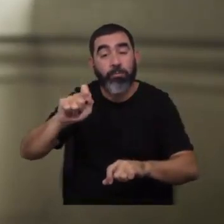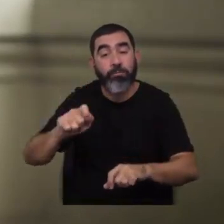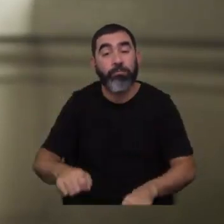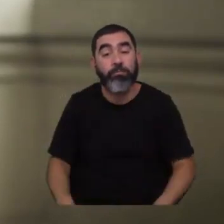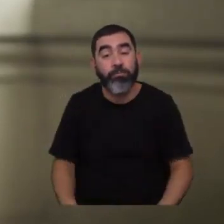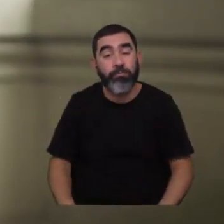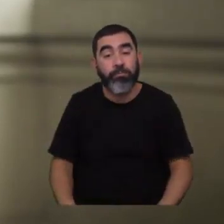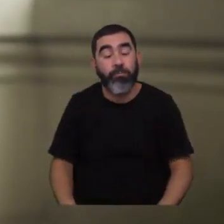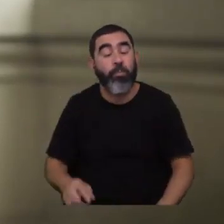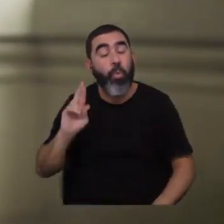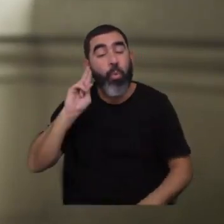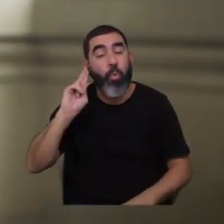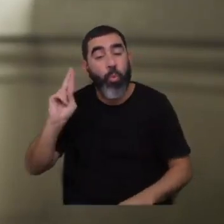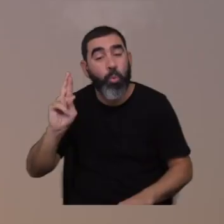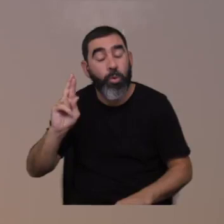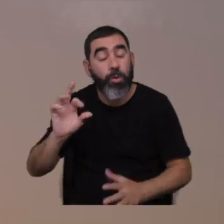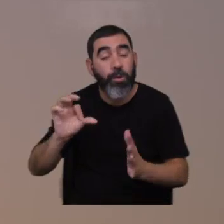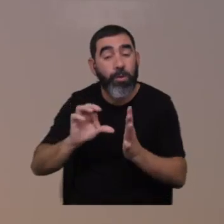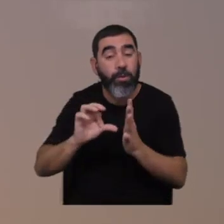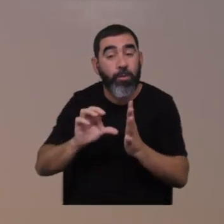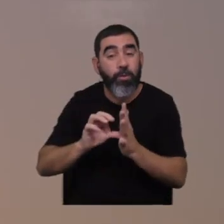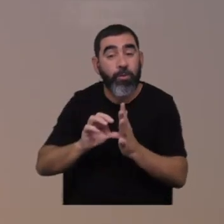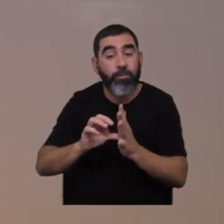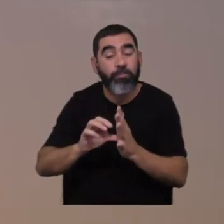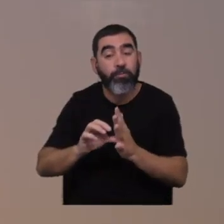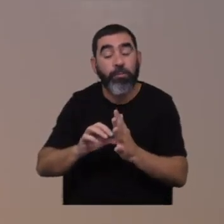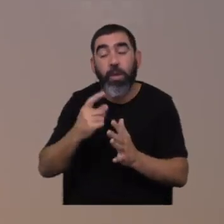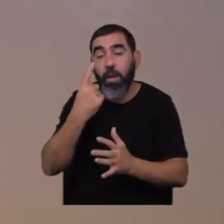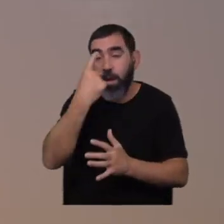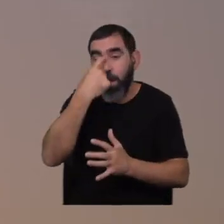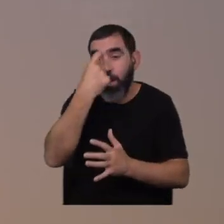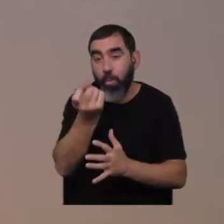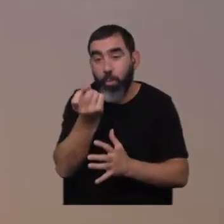sobre las biofonías o los ecosistemas en las Brujas, Canelones.